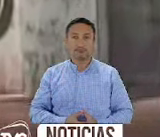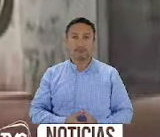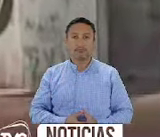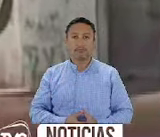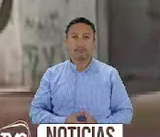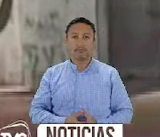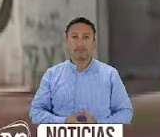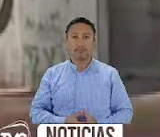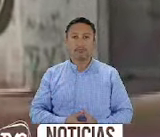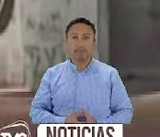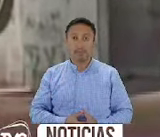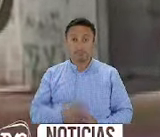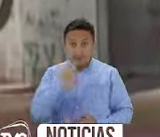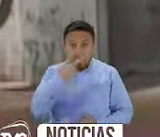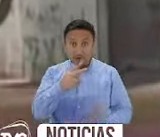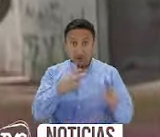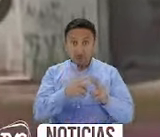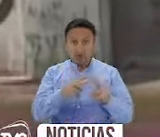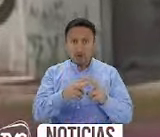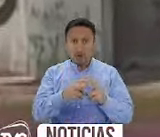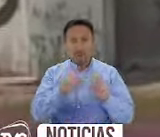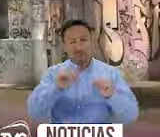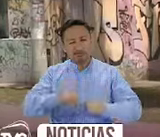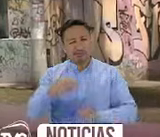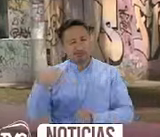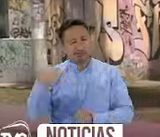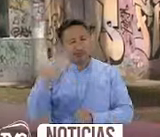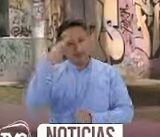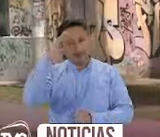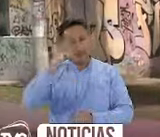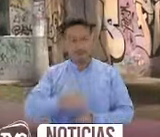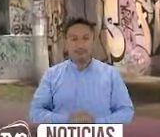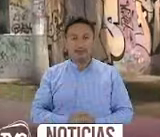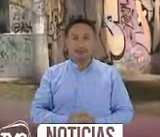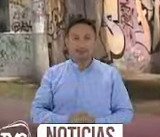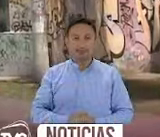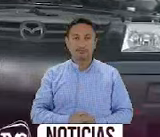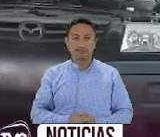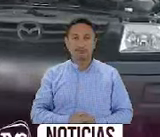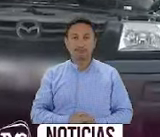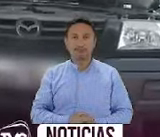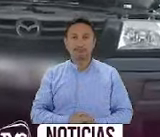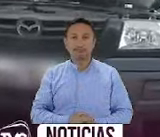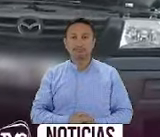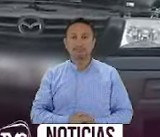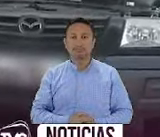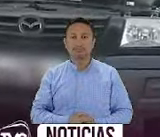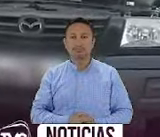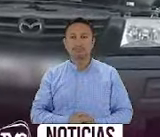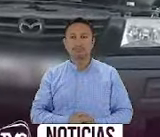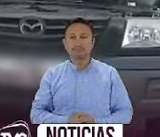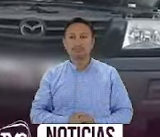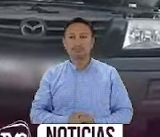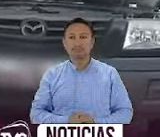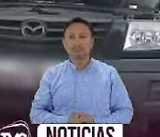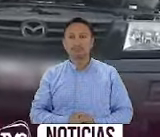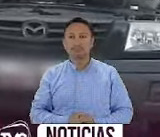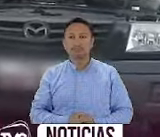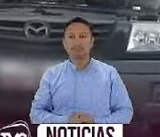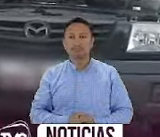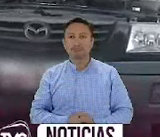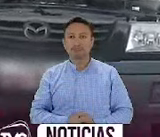lo ubica, no dude en avisar a la policía. En realidad se le logra ubicar por una serie de imágenes que